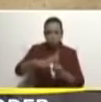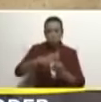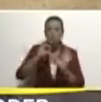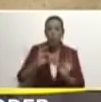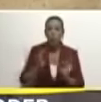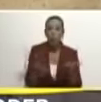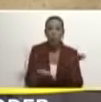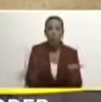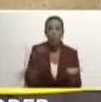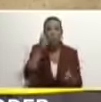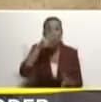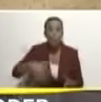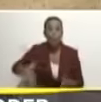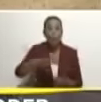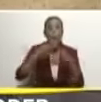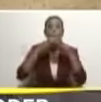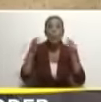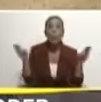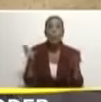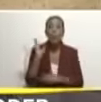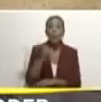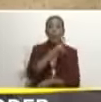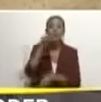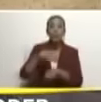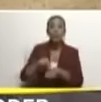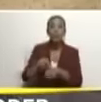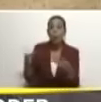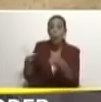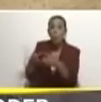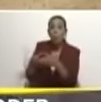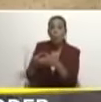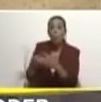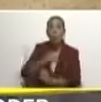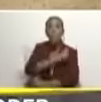el balance de un poder público como la Asamblea Nacional,